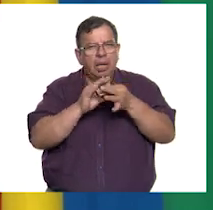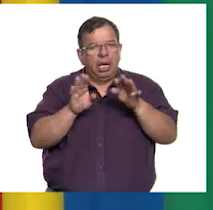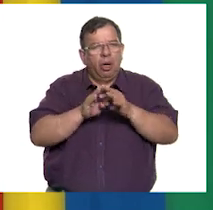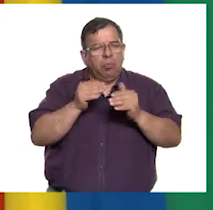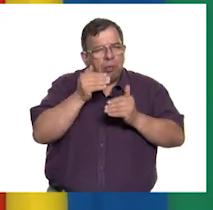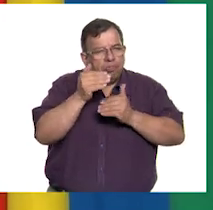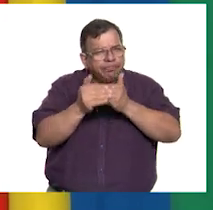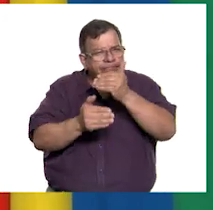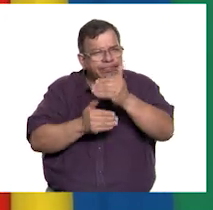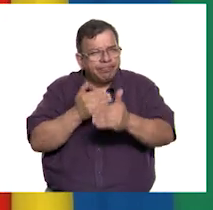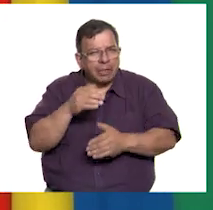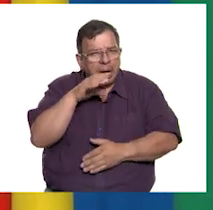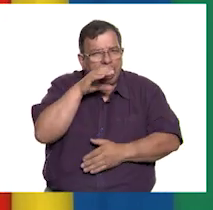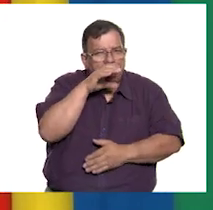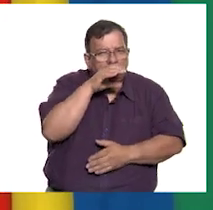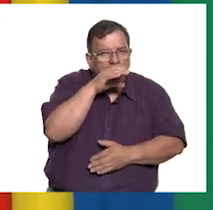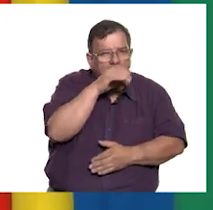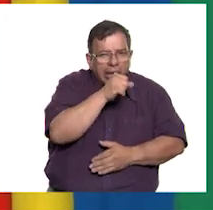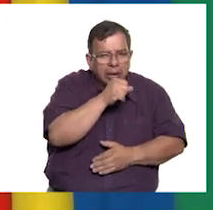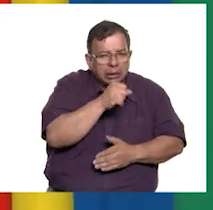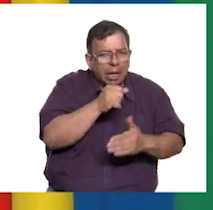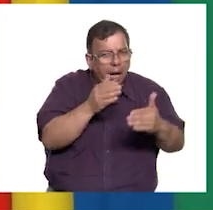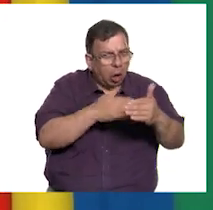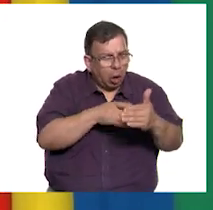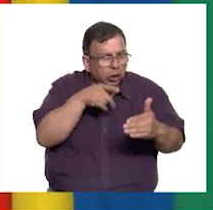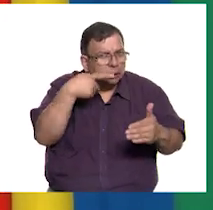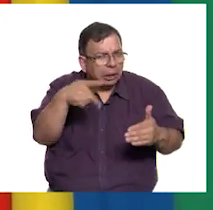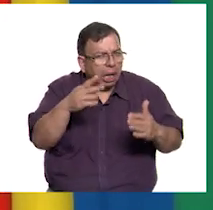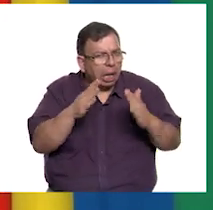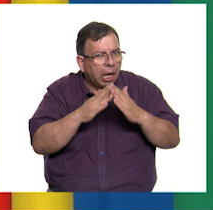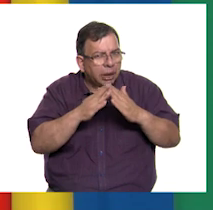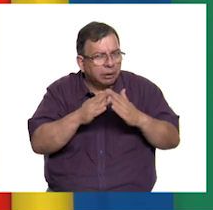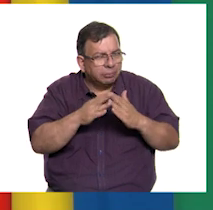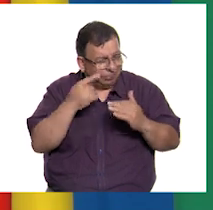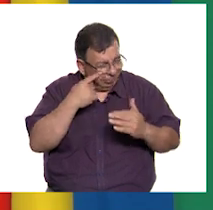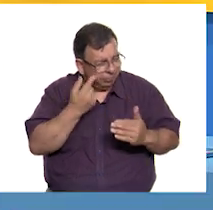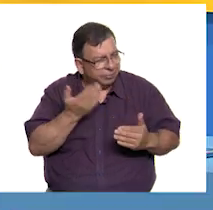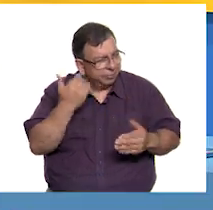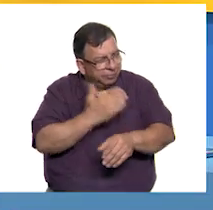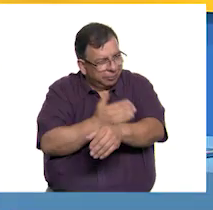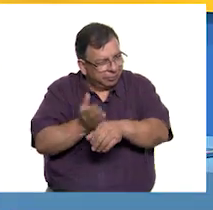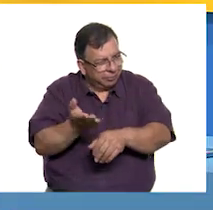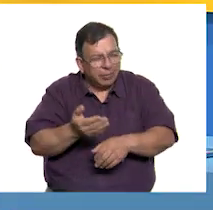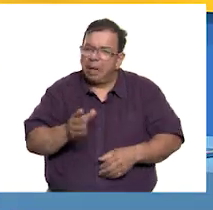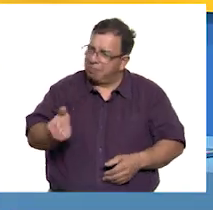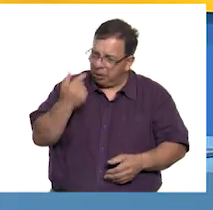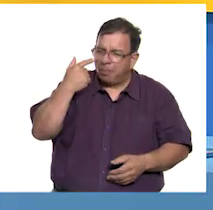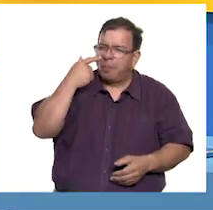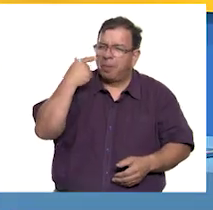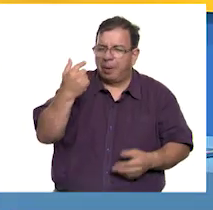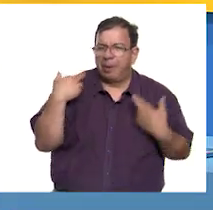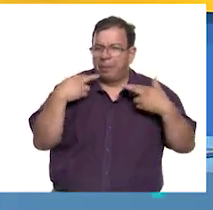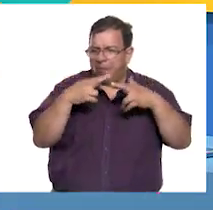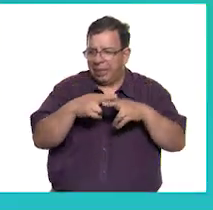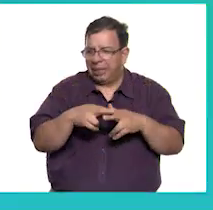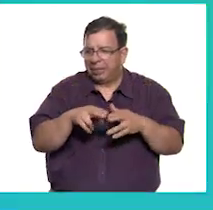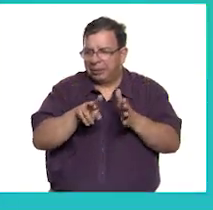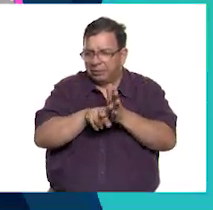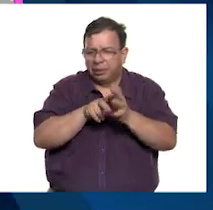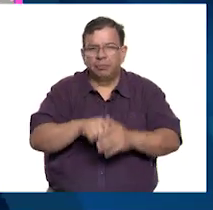de transferencia de calor desde la cocina de su casa. ¿Me acompañan a verlo? Vamos a ver qué nos mandó la profesora